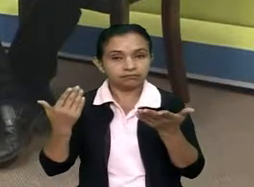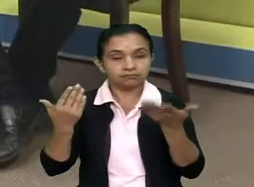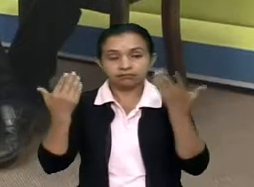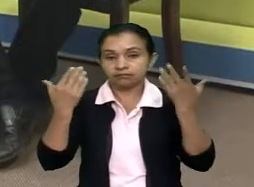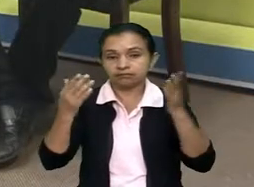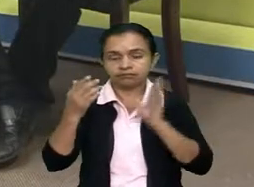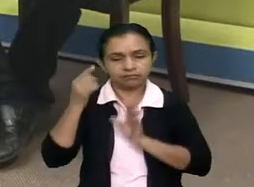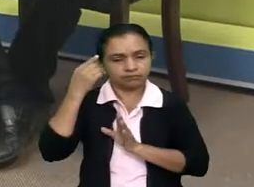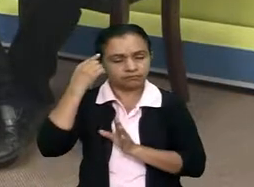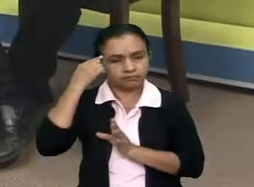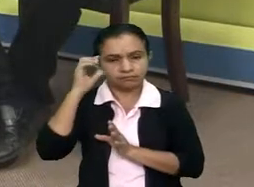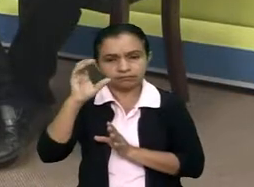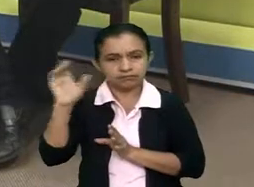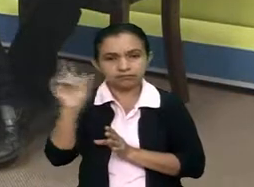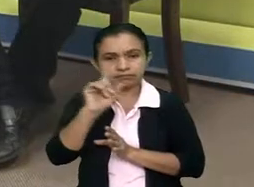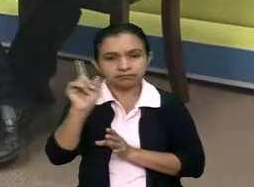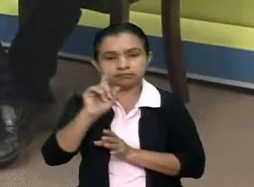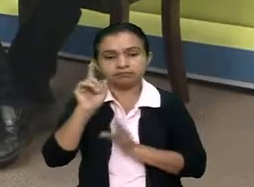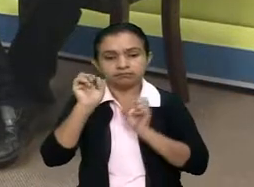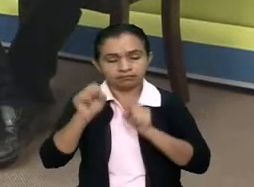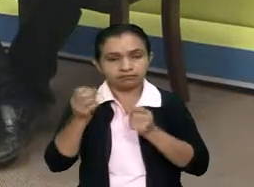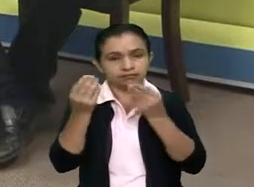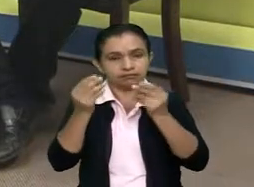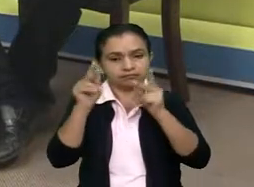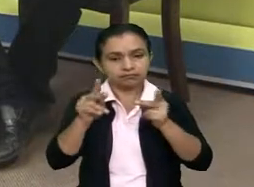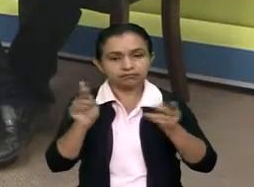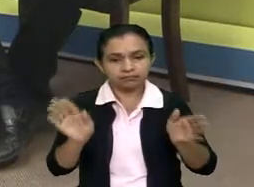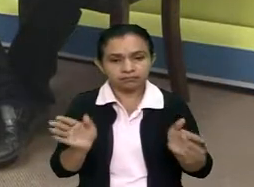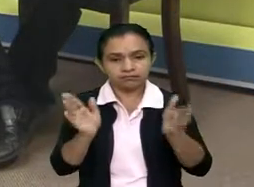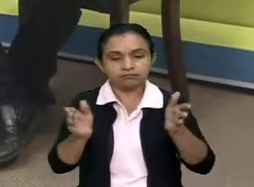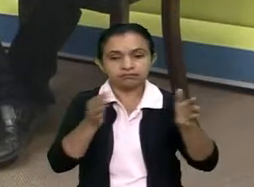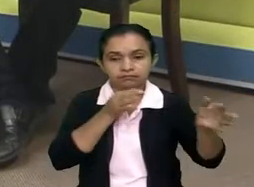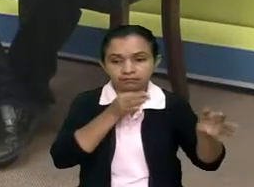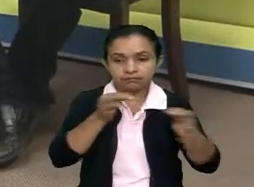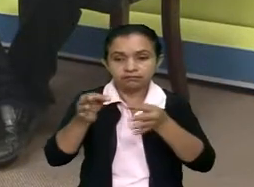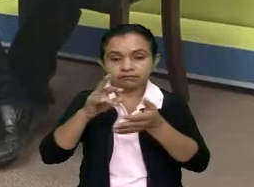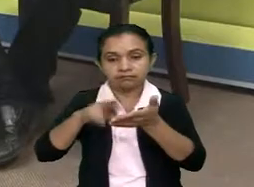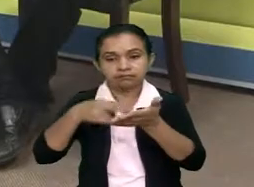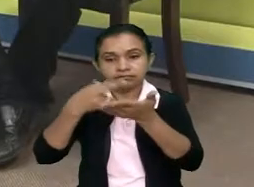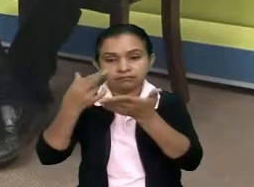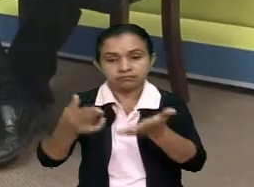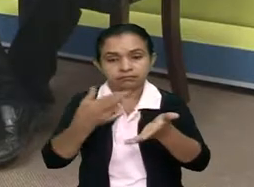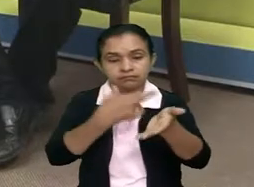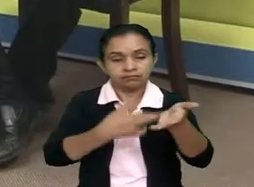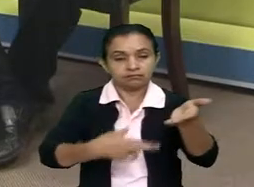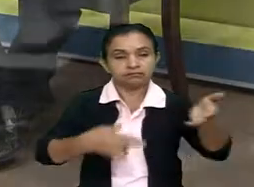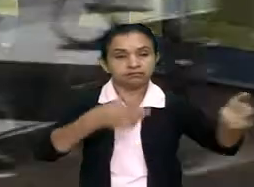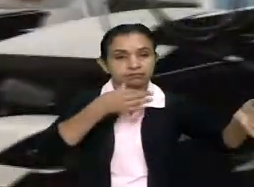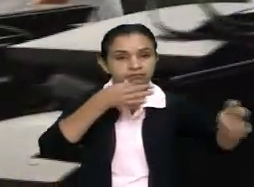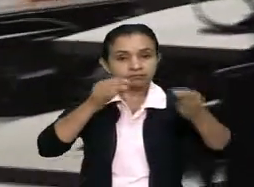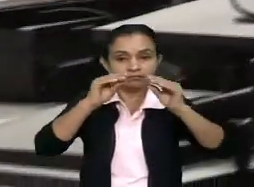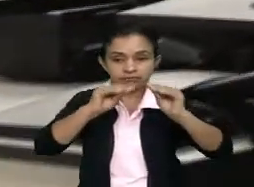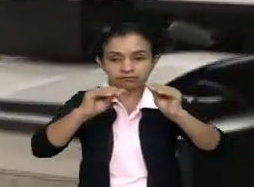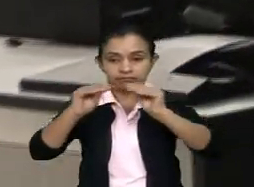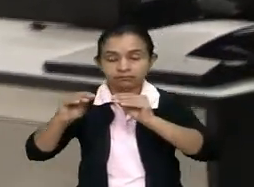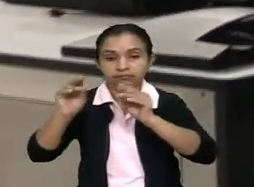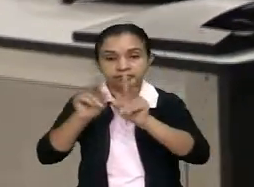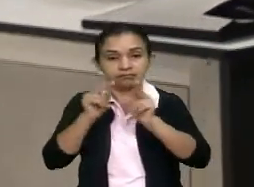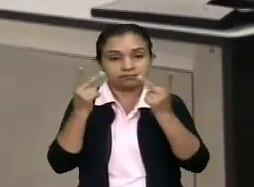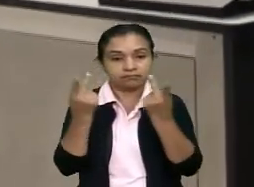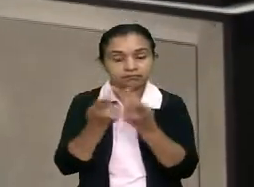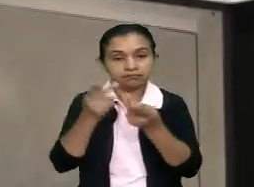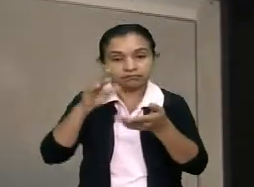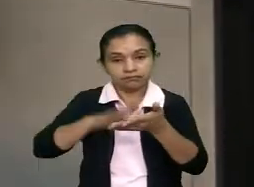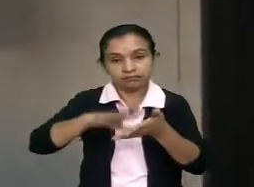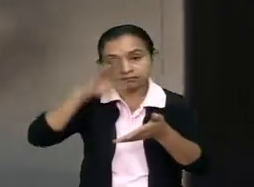creemos que vaya a ser así pero si hay que entonces hay que estar promoviendo por eso la donación de sangre hay que educar a la población y sobre